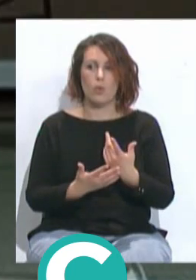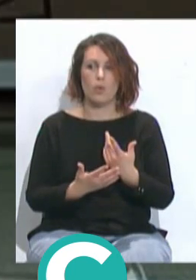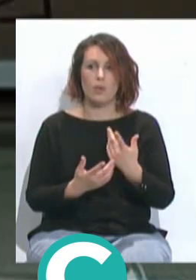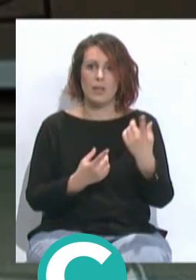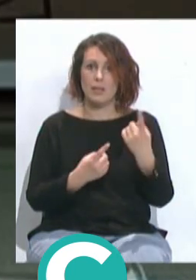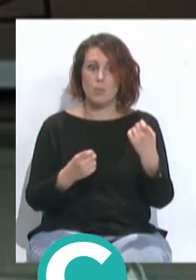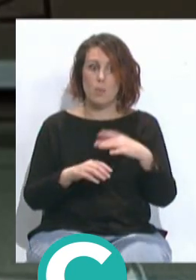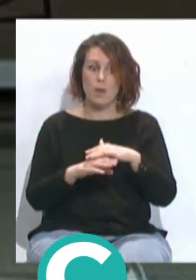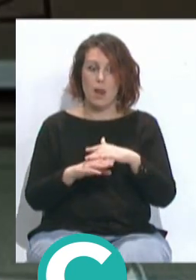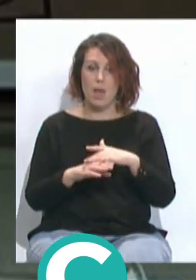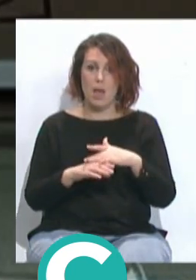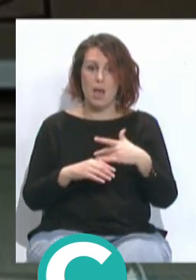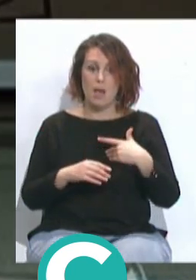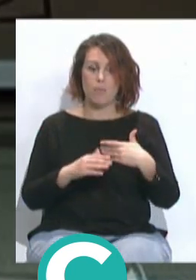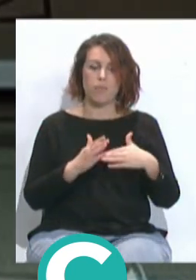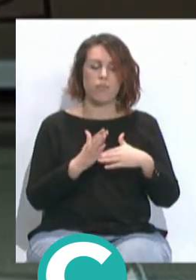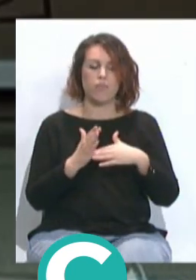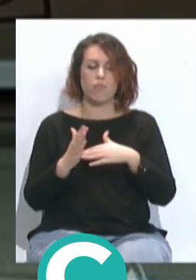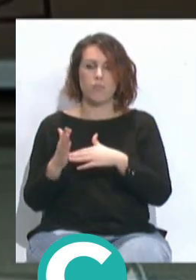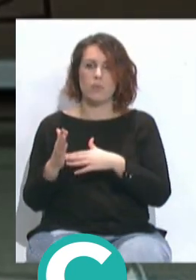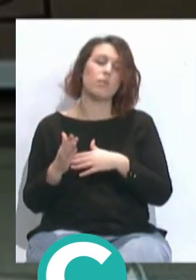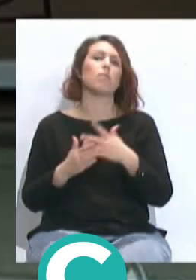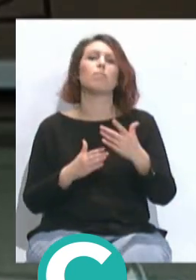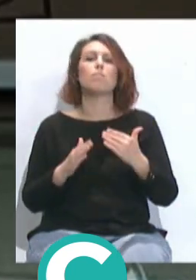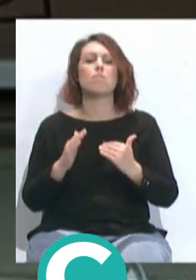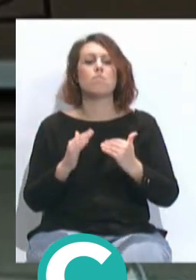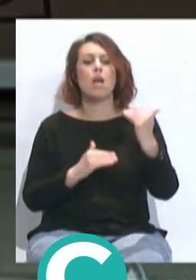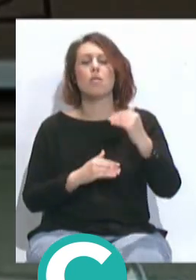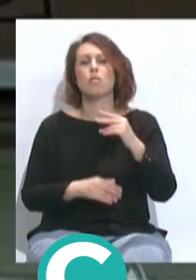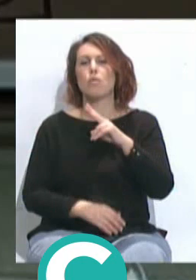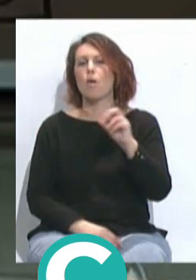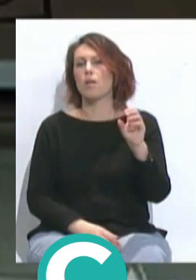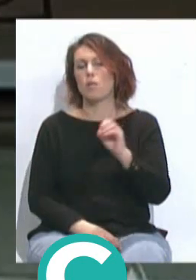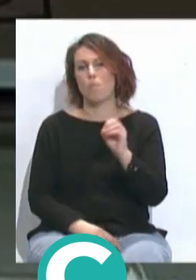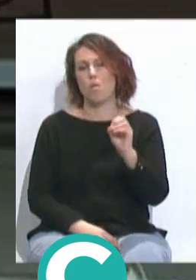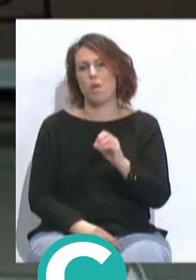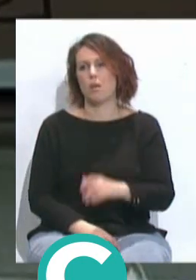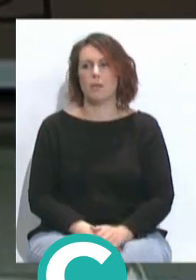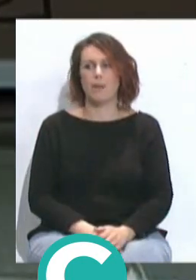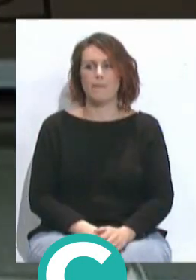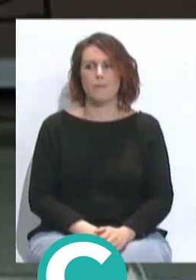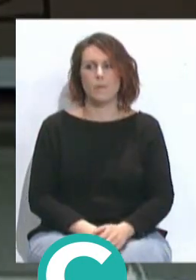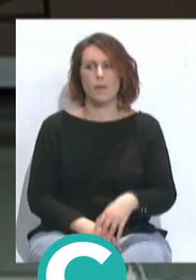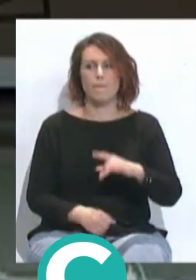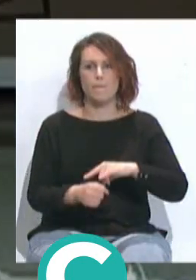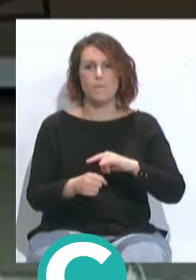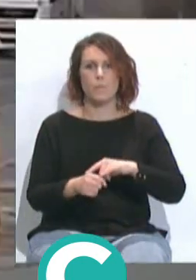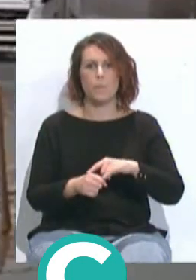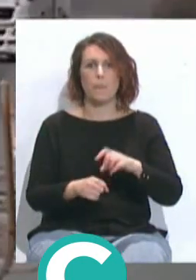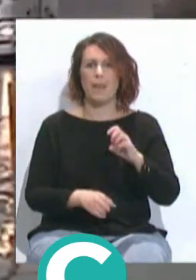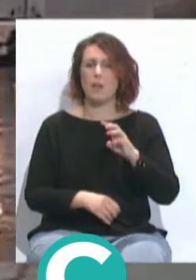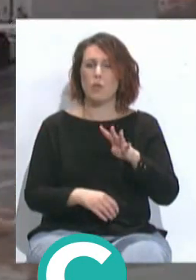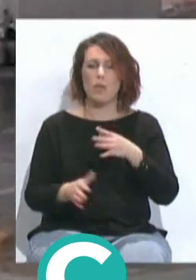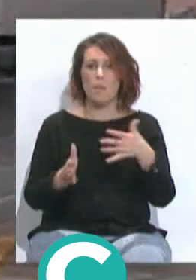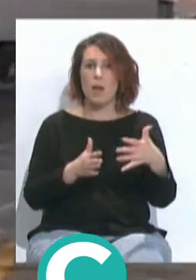que necesitamos para echar a rodar el negocio ha subido un 200% este lunes 14 de marzo